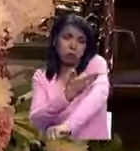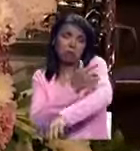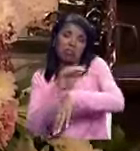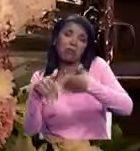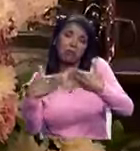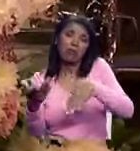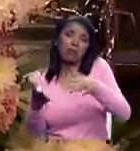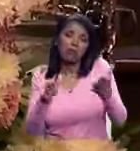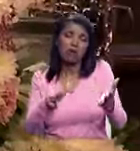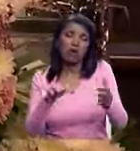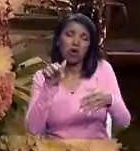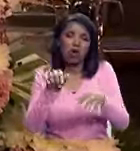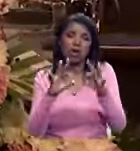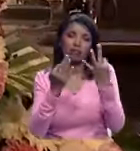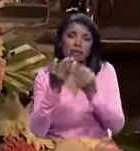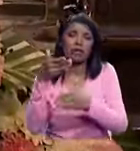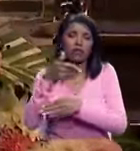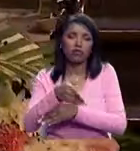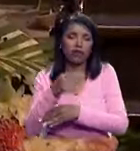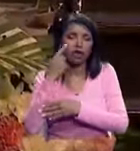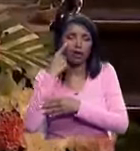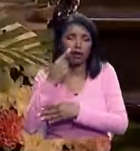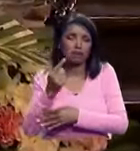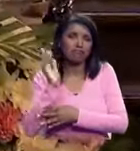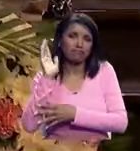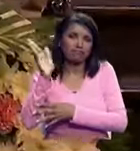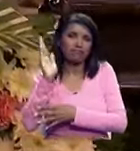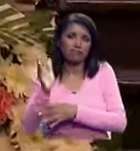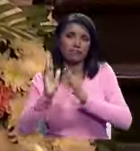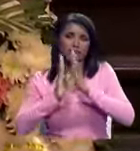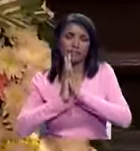está en directo y con mucho respeto nos trae los detalles. Kaira.